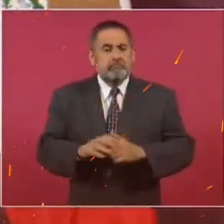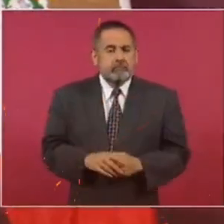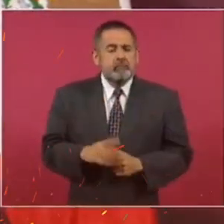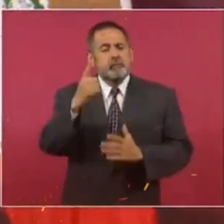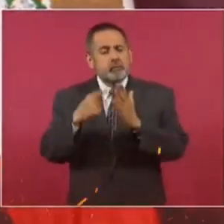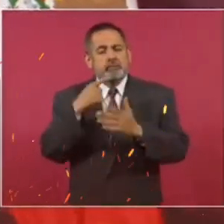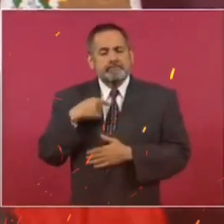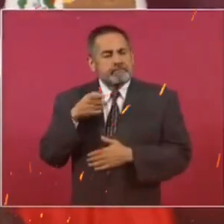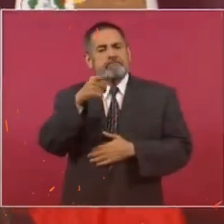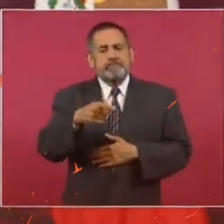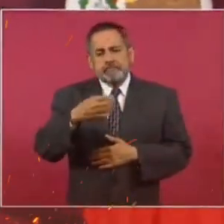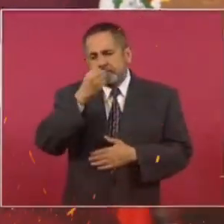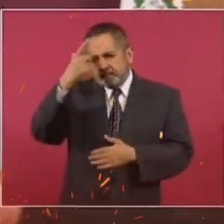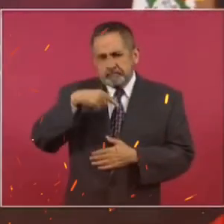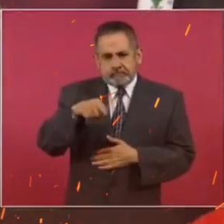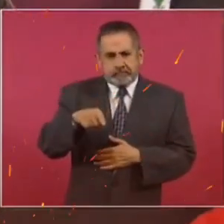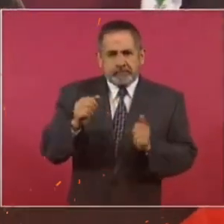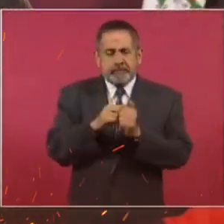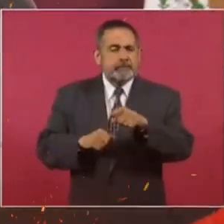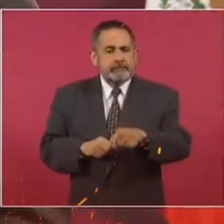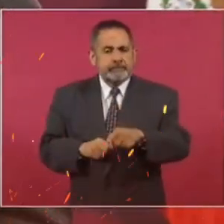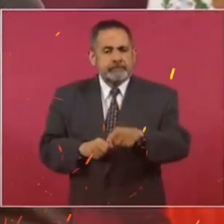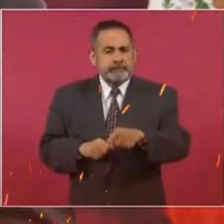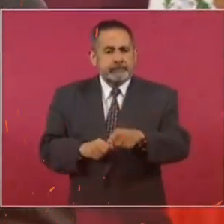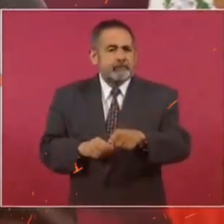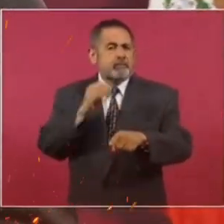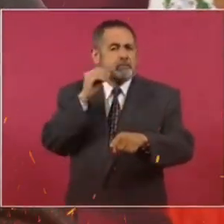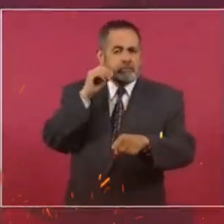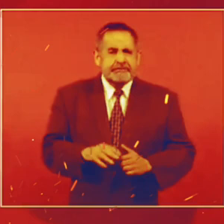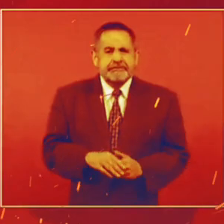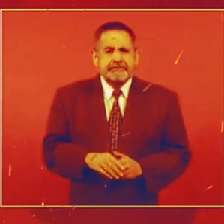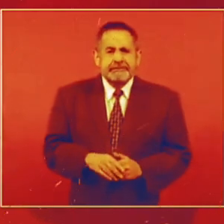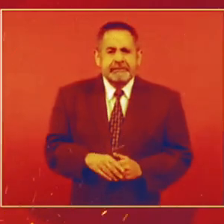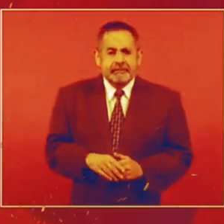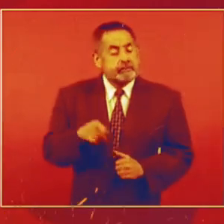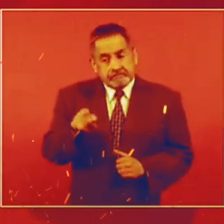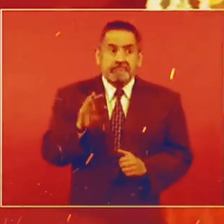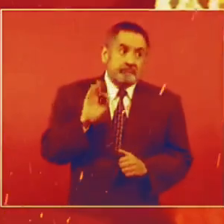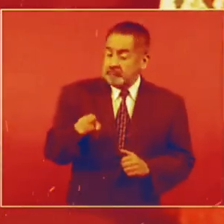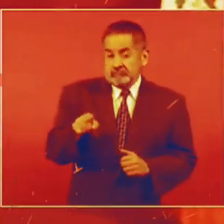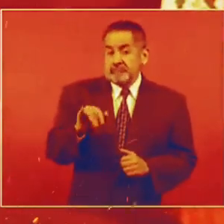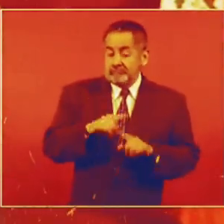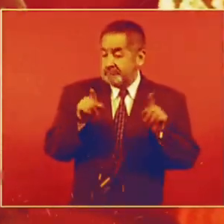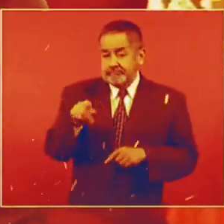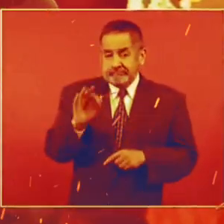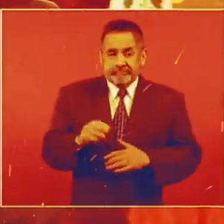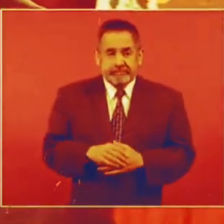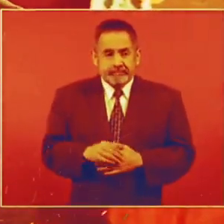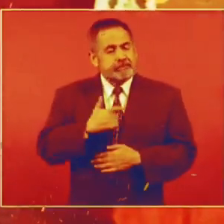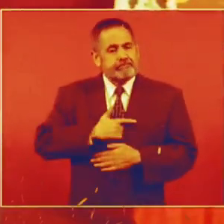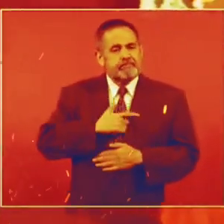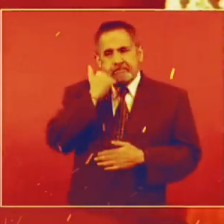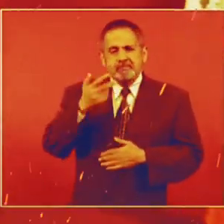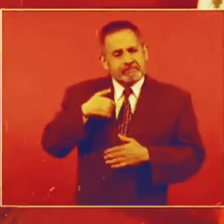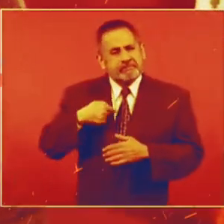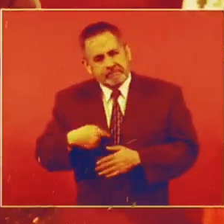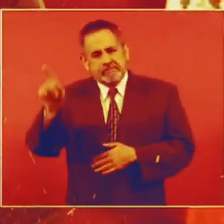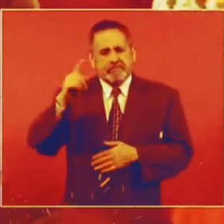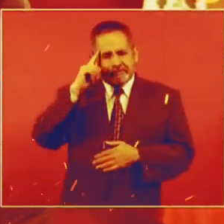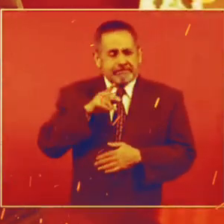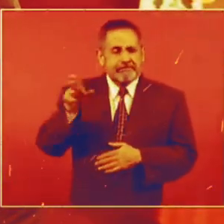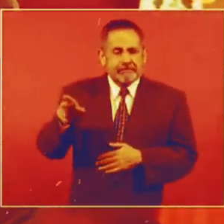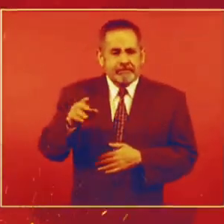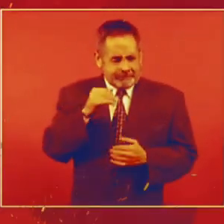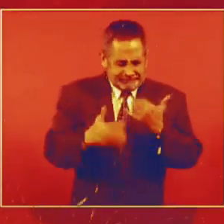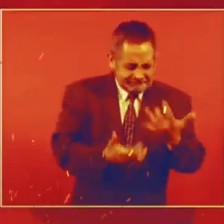cené con el obispo Méndez Arceo. Ahí sí que, por eso me gustaría irme,